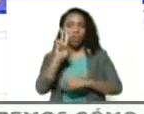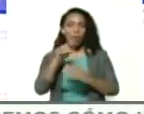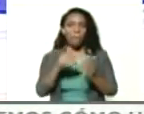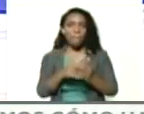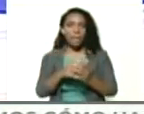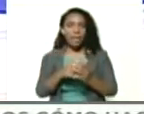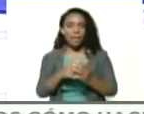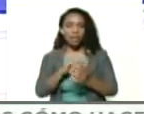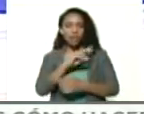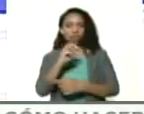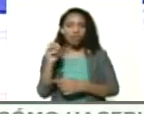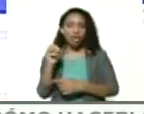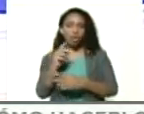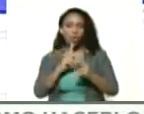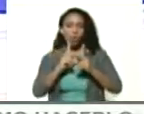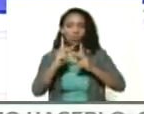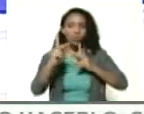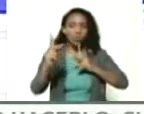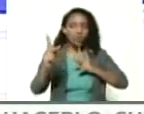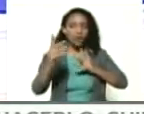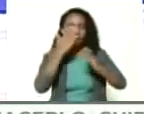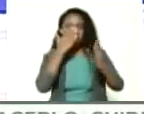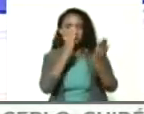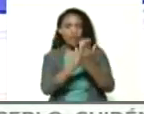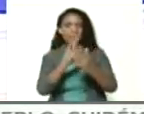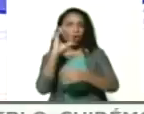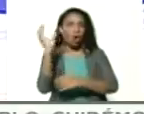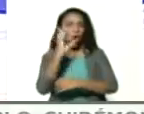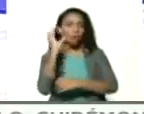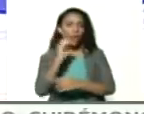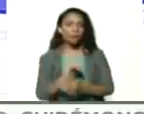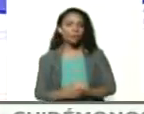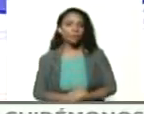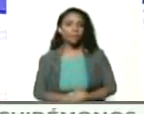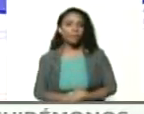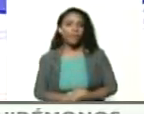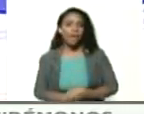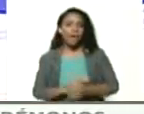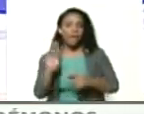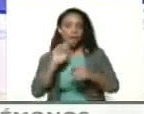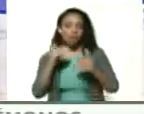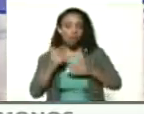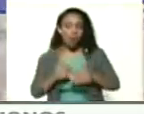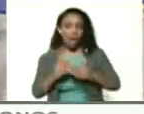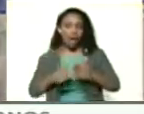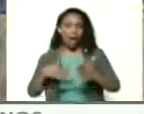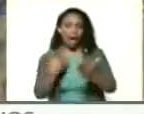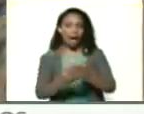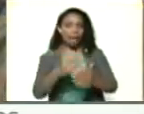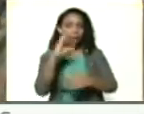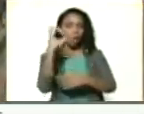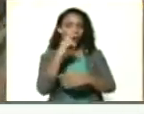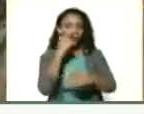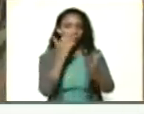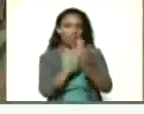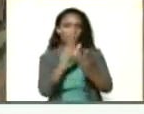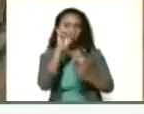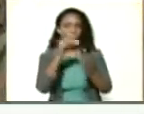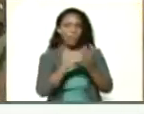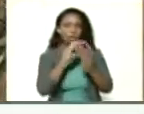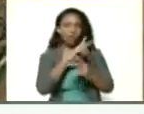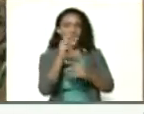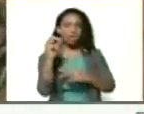de 2.200 kilómetros de frontera con Colombia. Del lado colombiano no hay Estado, no hay